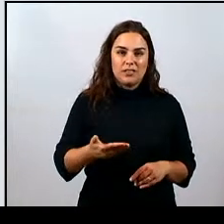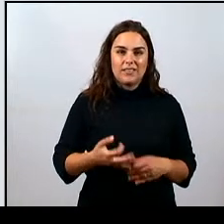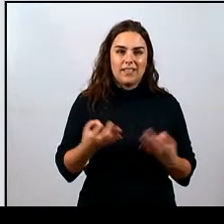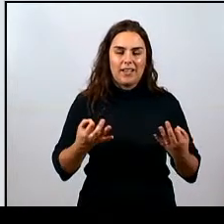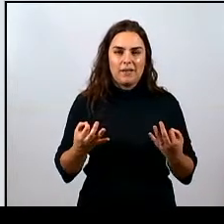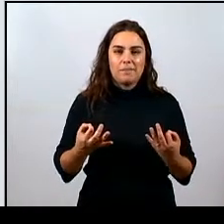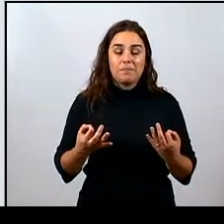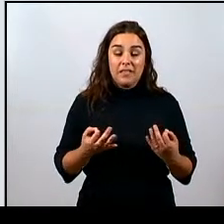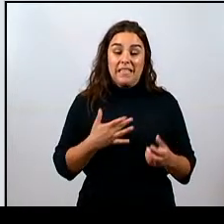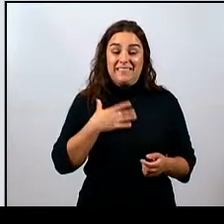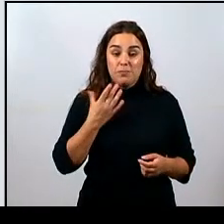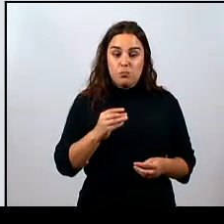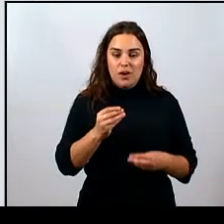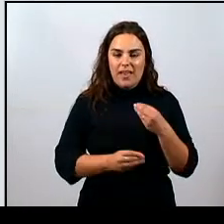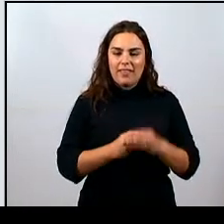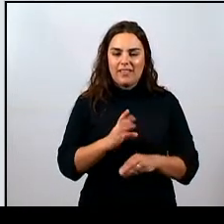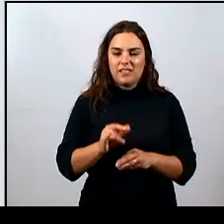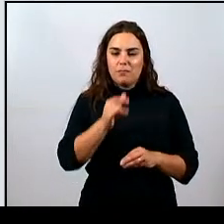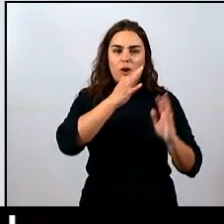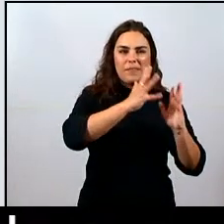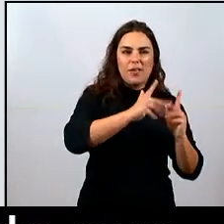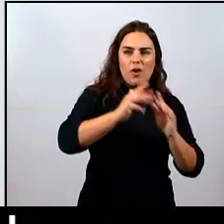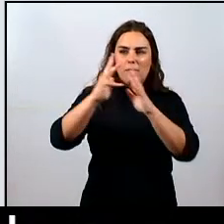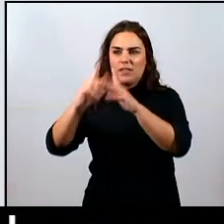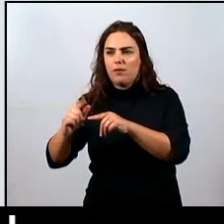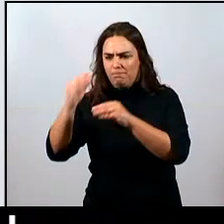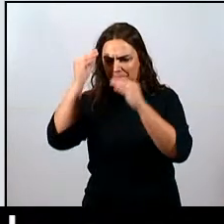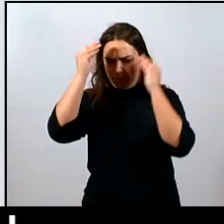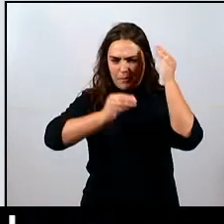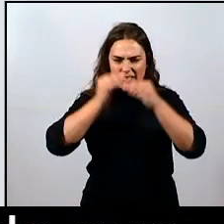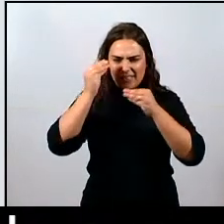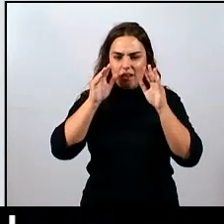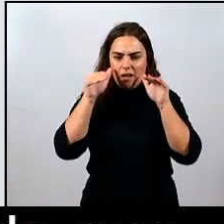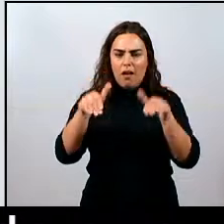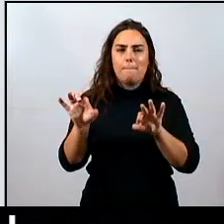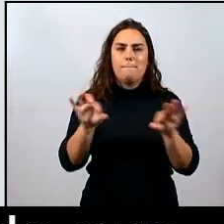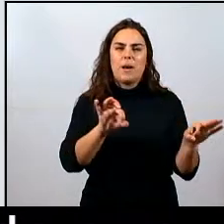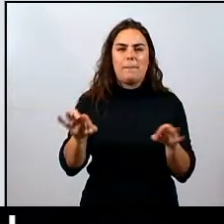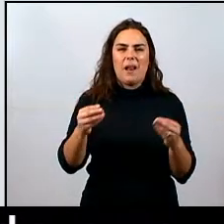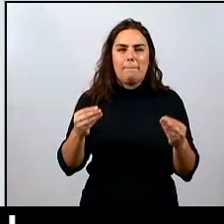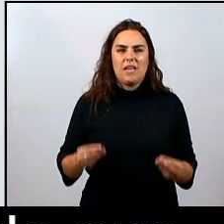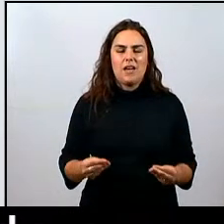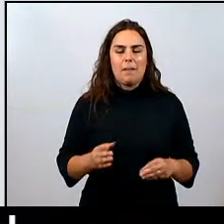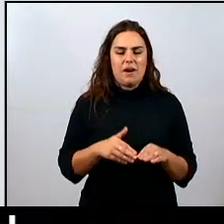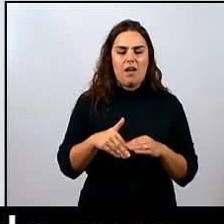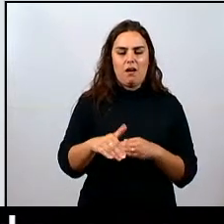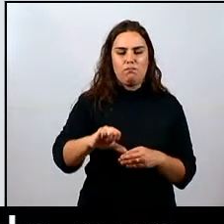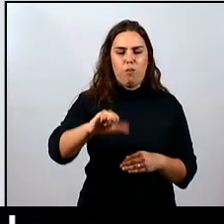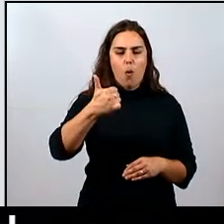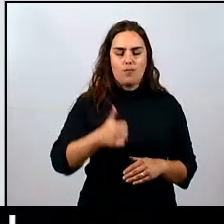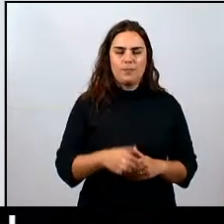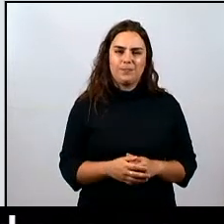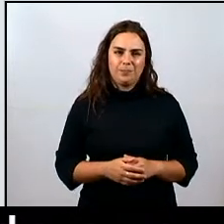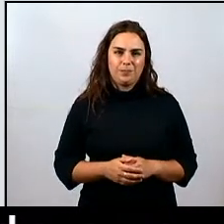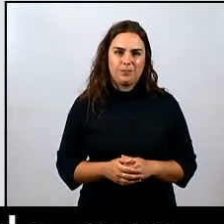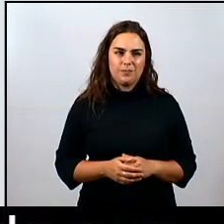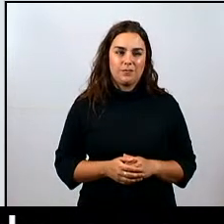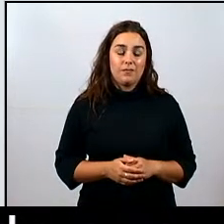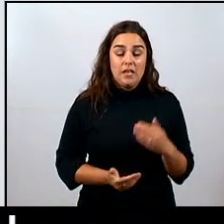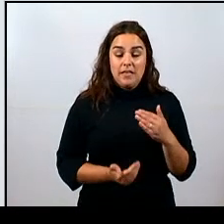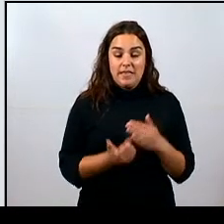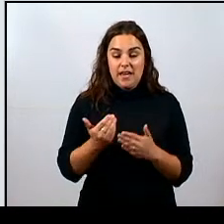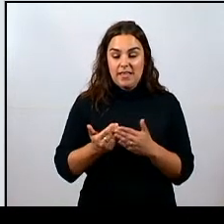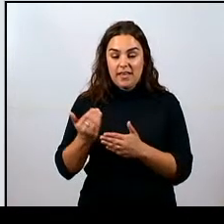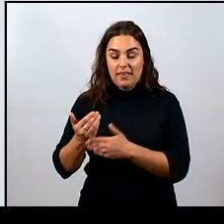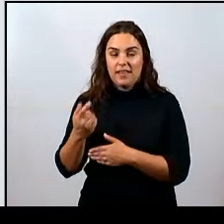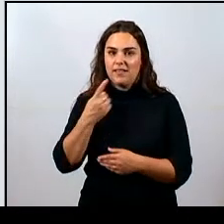las administraciones, una y otra, pensaron en ello y se prepararon para que así fuese. Hay quien estos días se ha mostrado